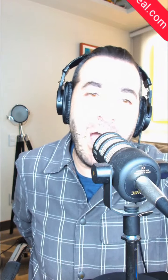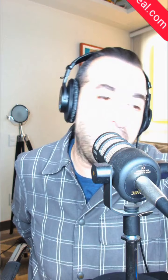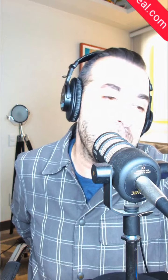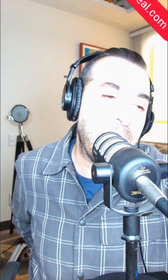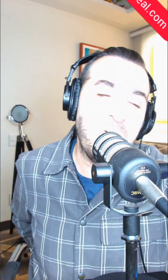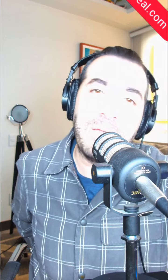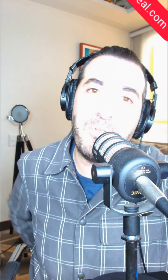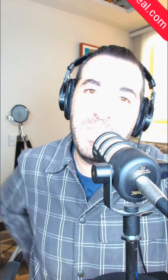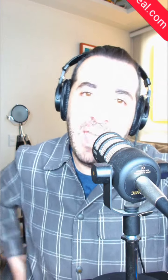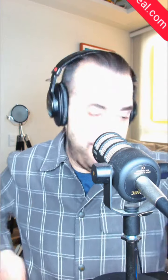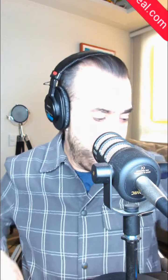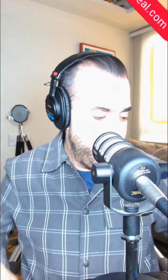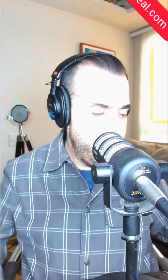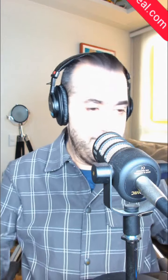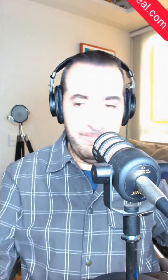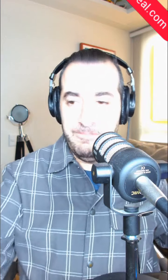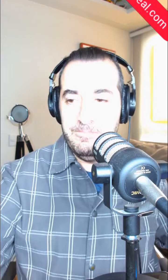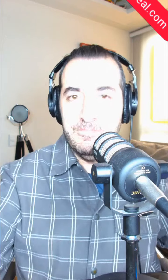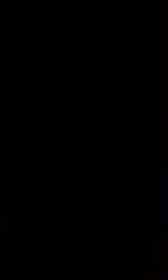a comprar lo que podía.